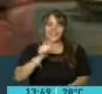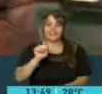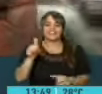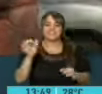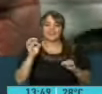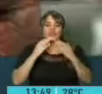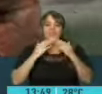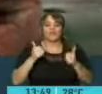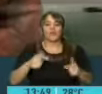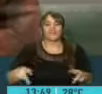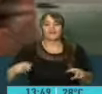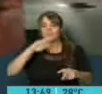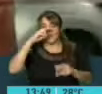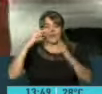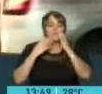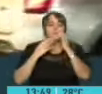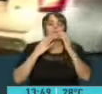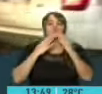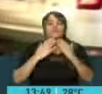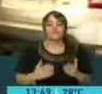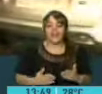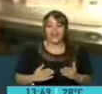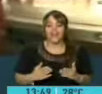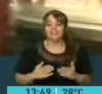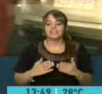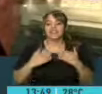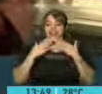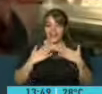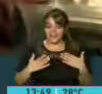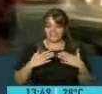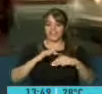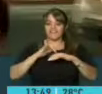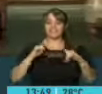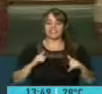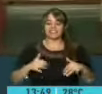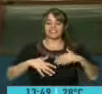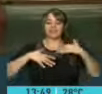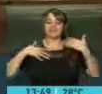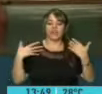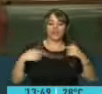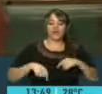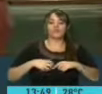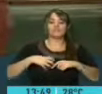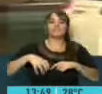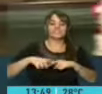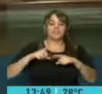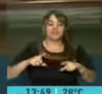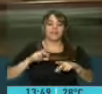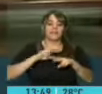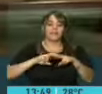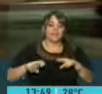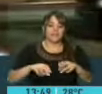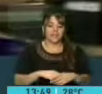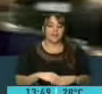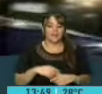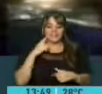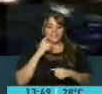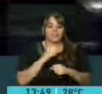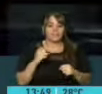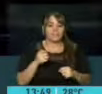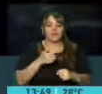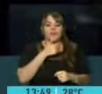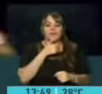Buena temporada. Muchas gracias y bueno, y feliz y muy agradecido también a la municipalidad de Piriápolis, ¿no? Apretame el por mate.